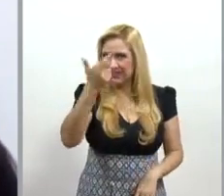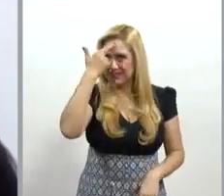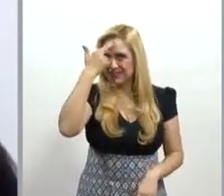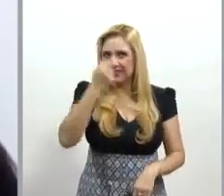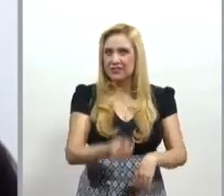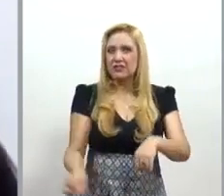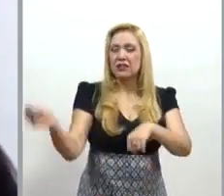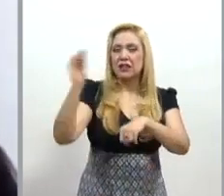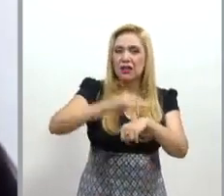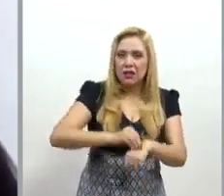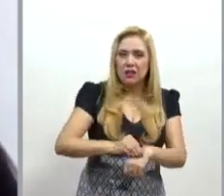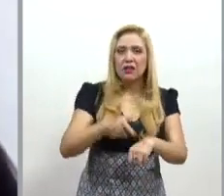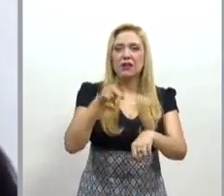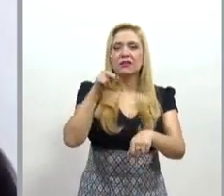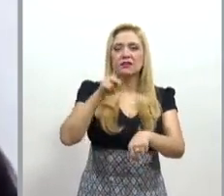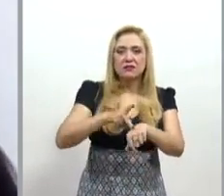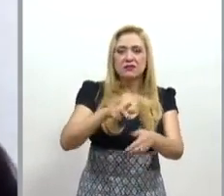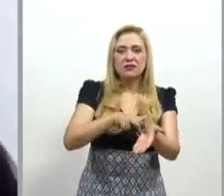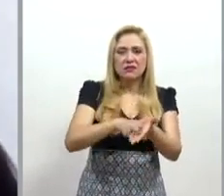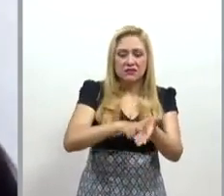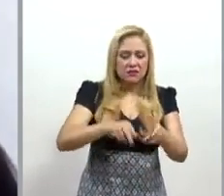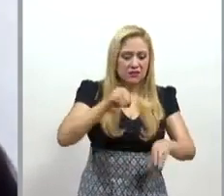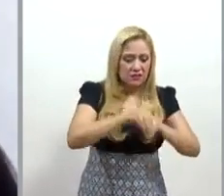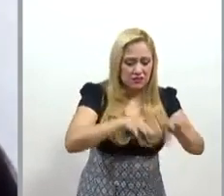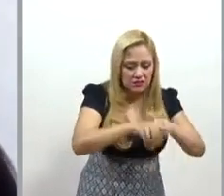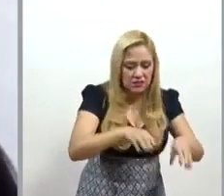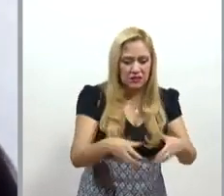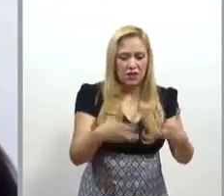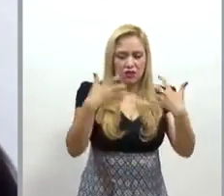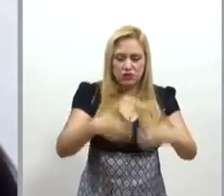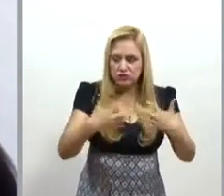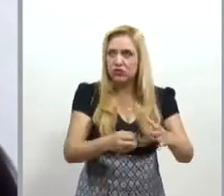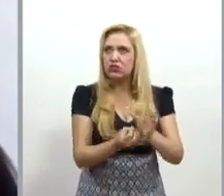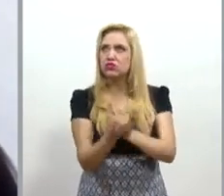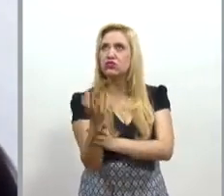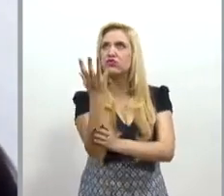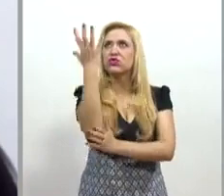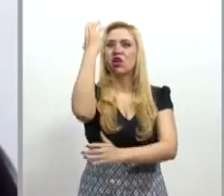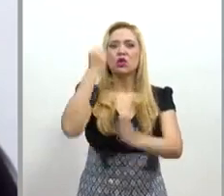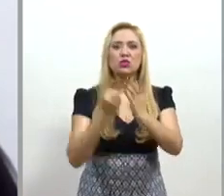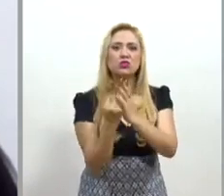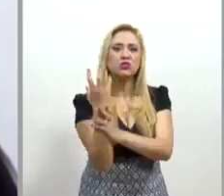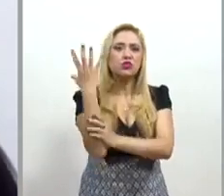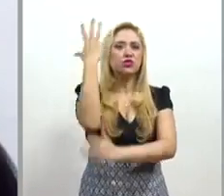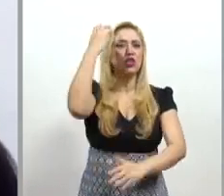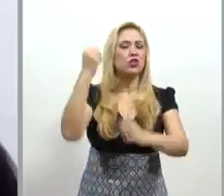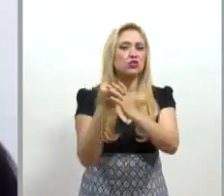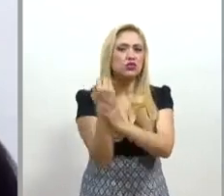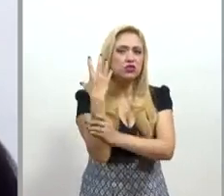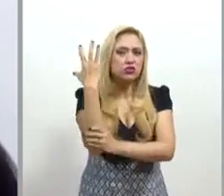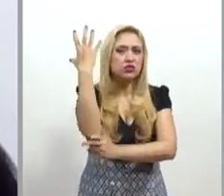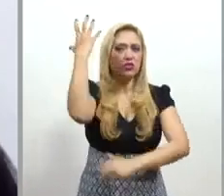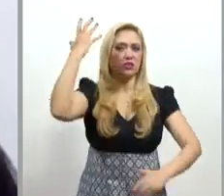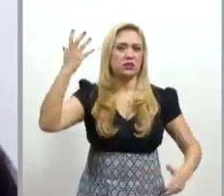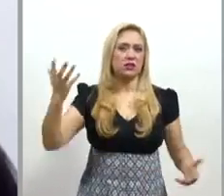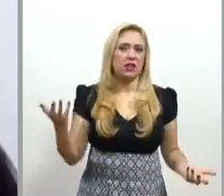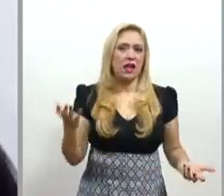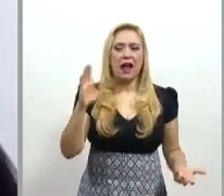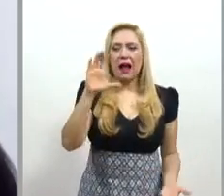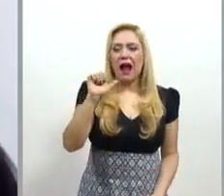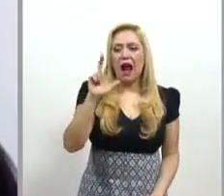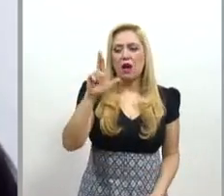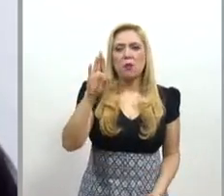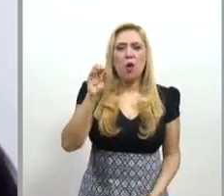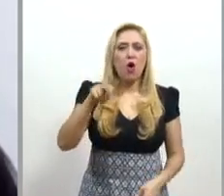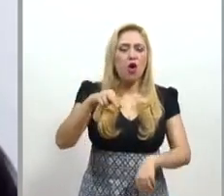que vienen cambiando el clima y eso se debe principalmente a la quema de combustibles fósiles, los que conocemos como el